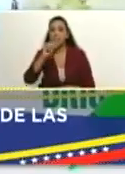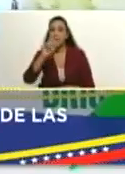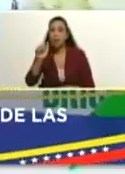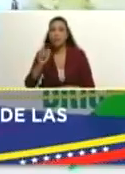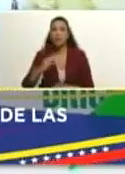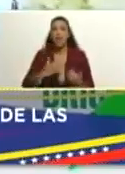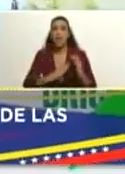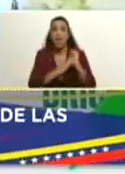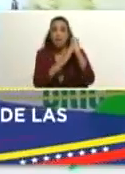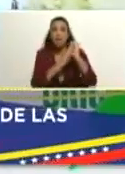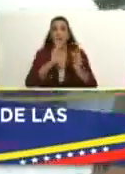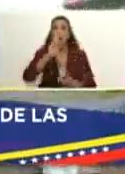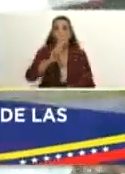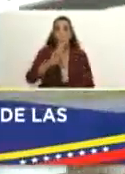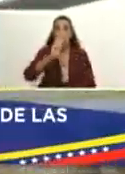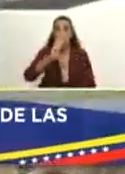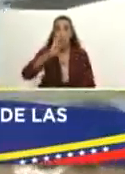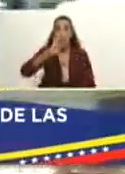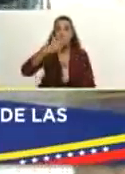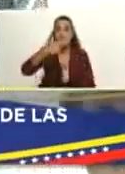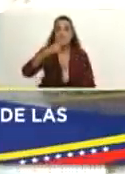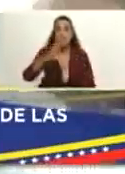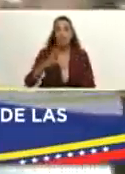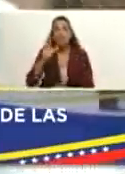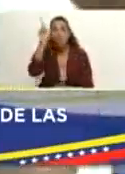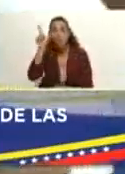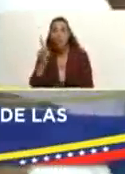VC, Giancarlos,